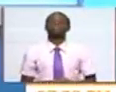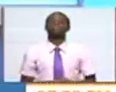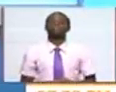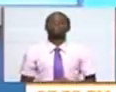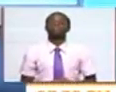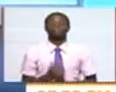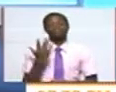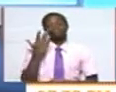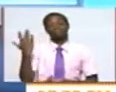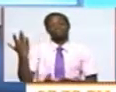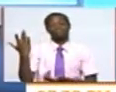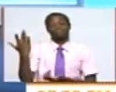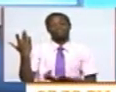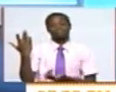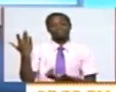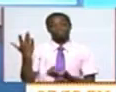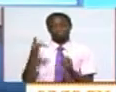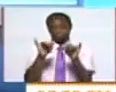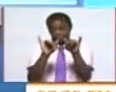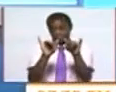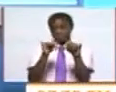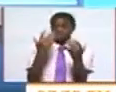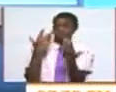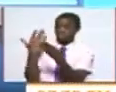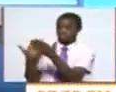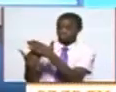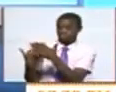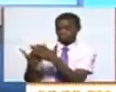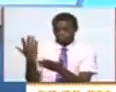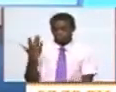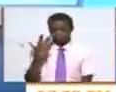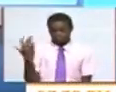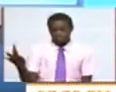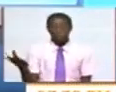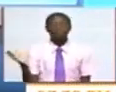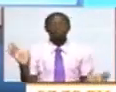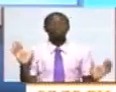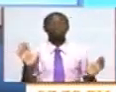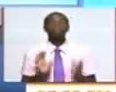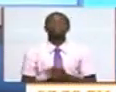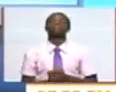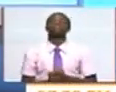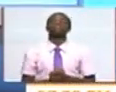Ahí lo vieron ustedes mismos, ahí lo vieron ustedes mismos. Esa es la propuesta,